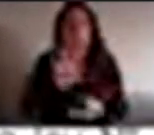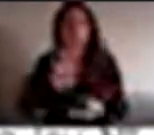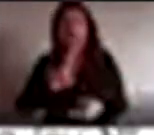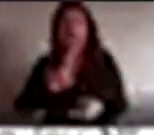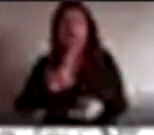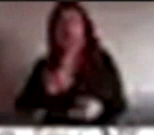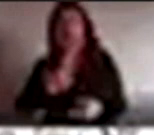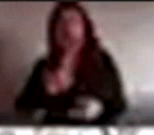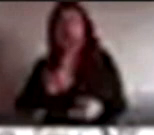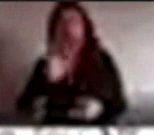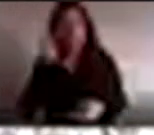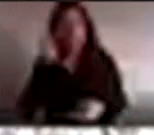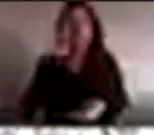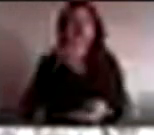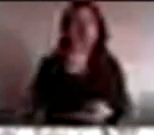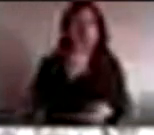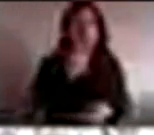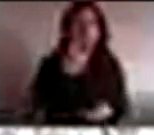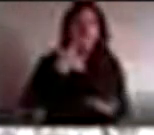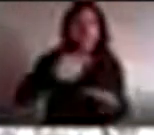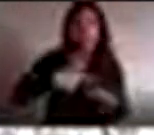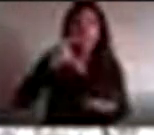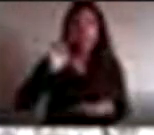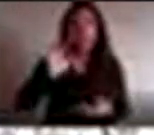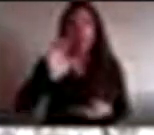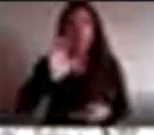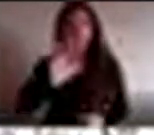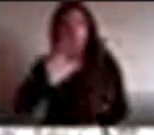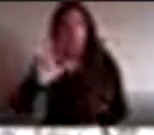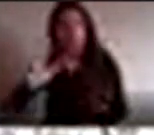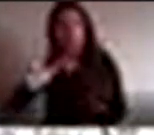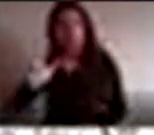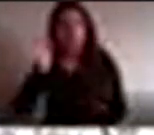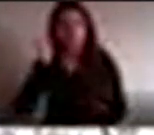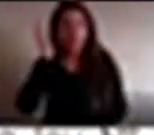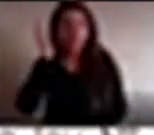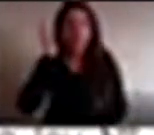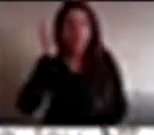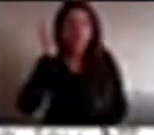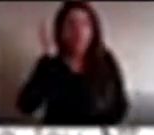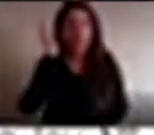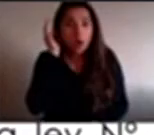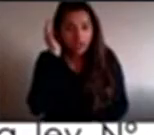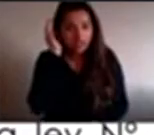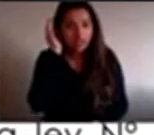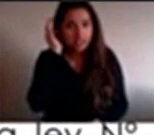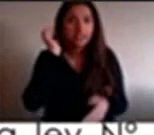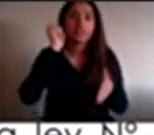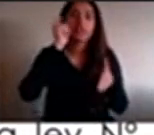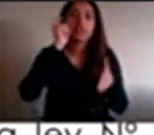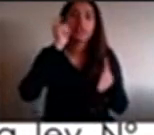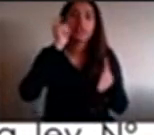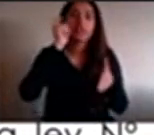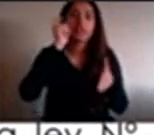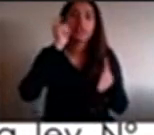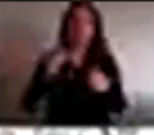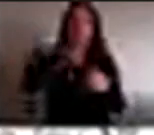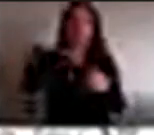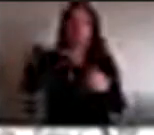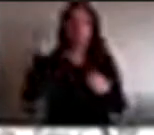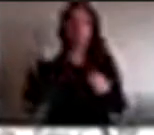12.541 y 6.988. Aquí, lamentablemente, como podemos ver, y nos queremos hacer cargo también con políticas públicas que